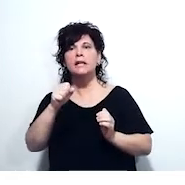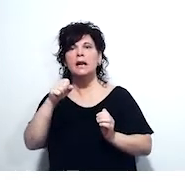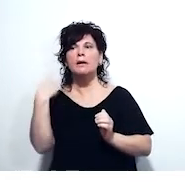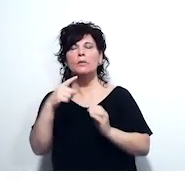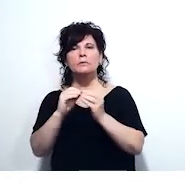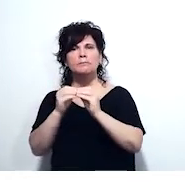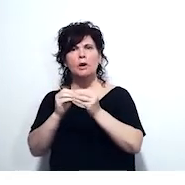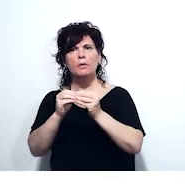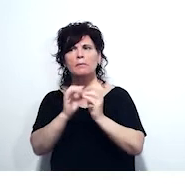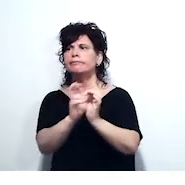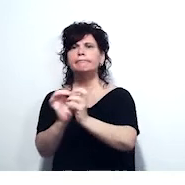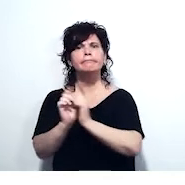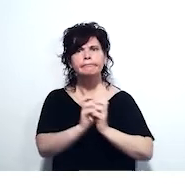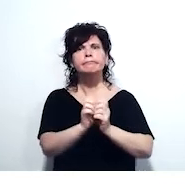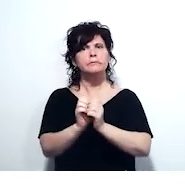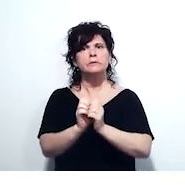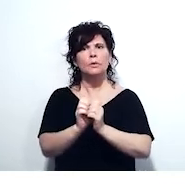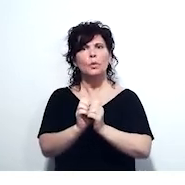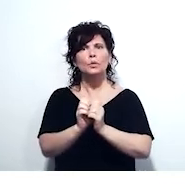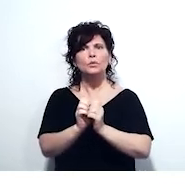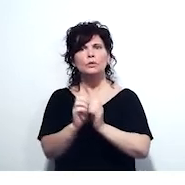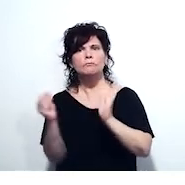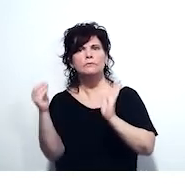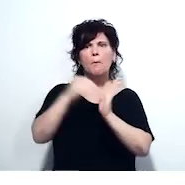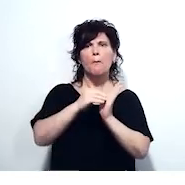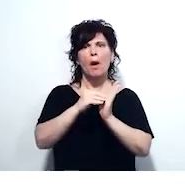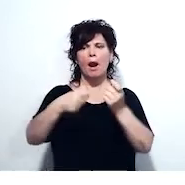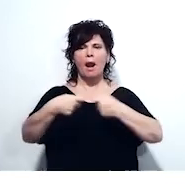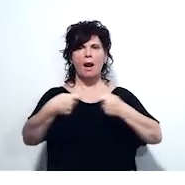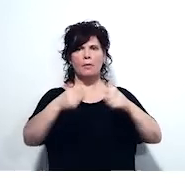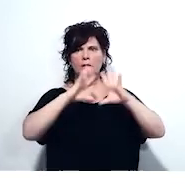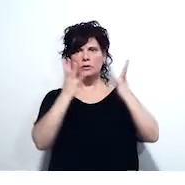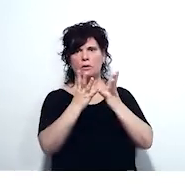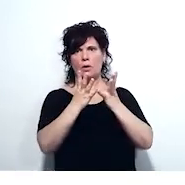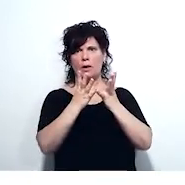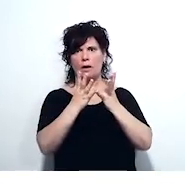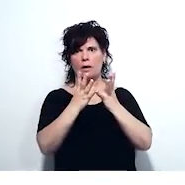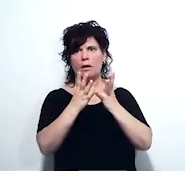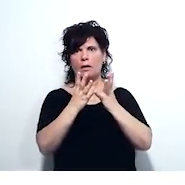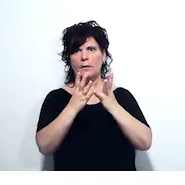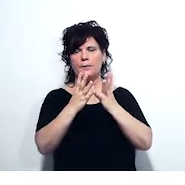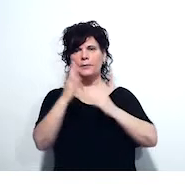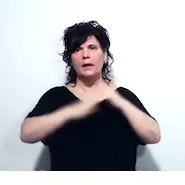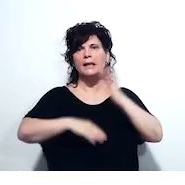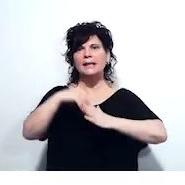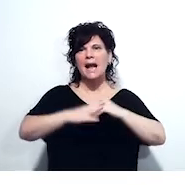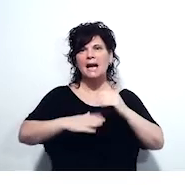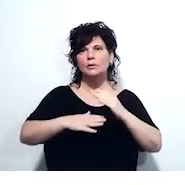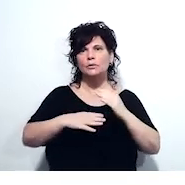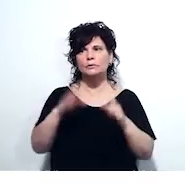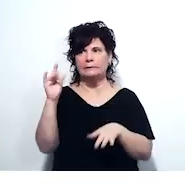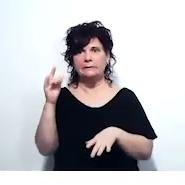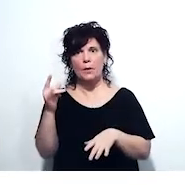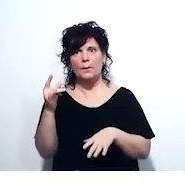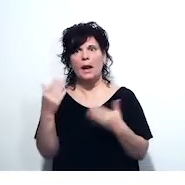problemática a la discusión y eventualmente que quede plasmada en la regulación global. Arquitectura de cooperación digital superpuesta y compleja